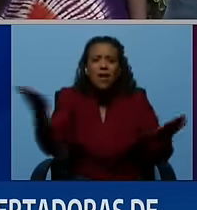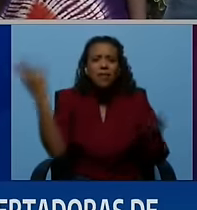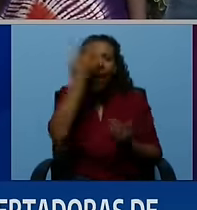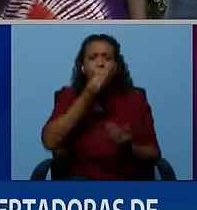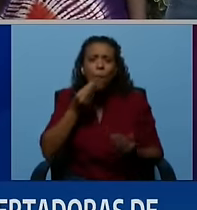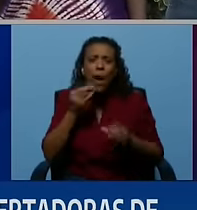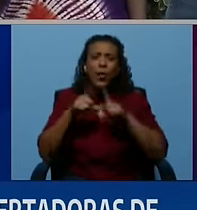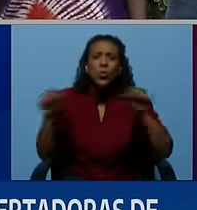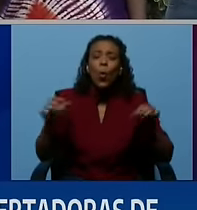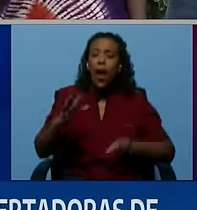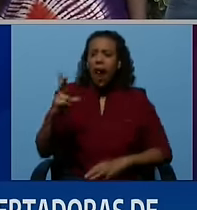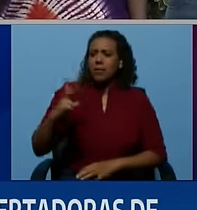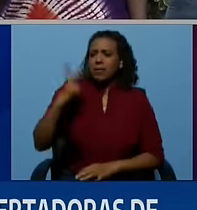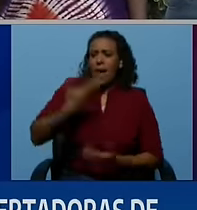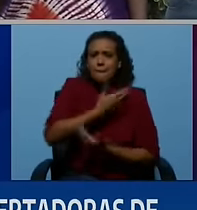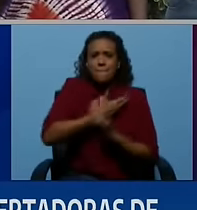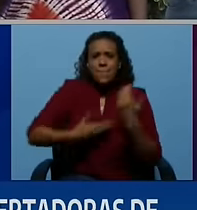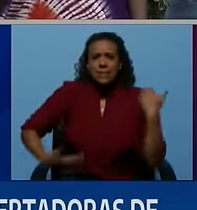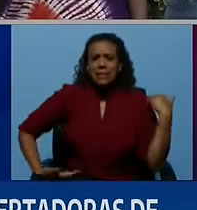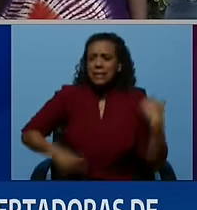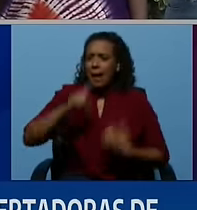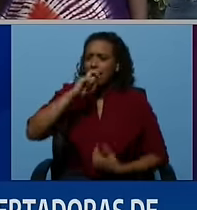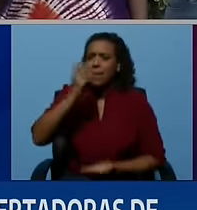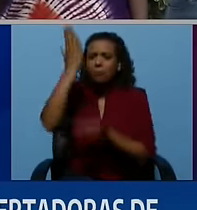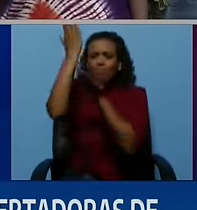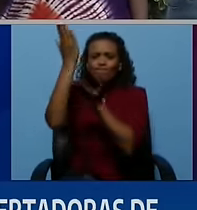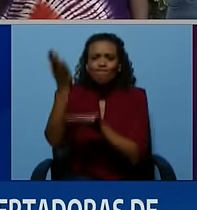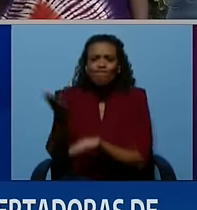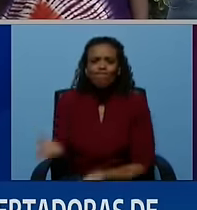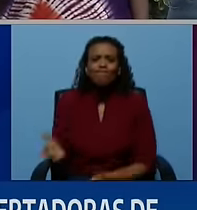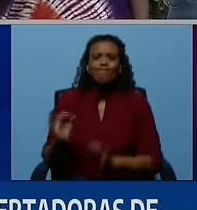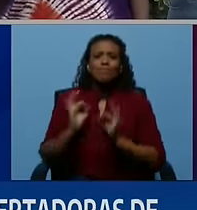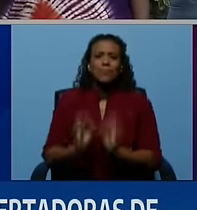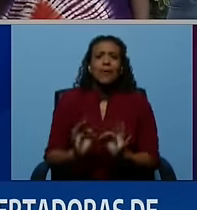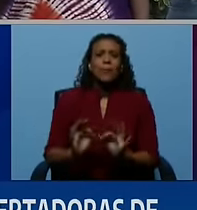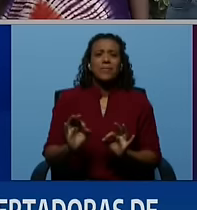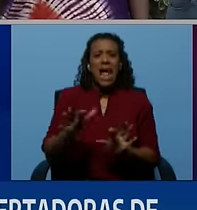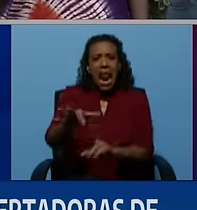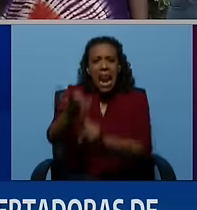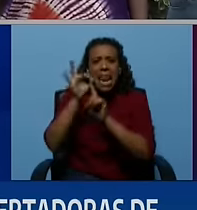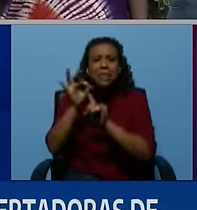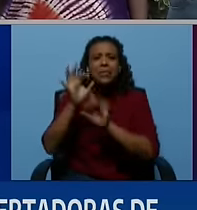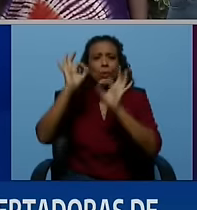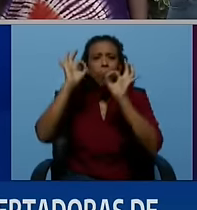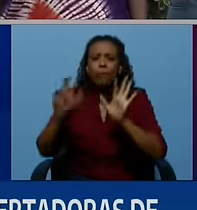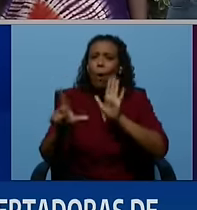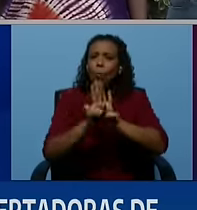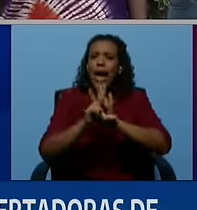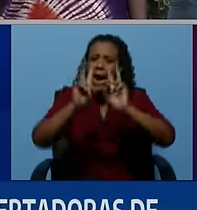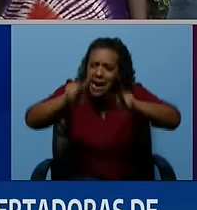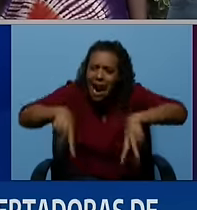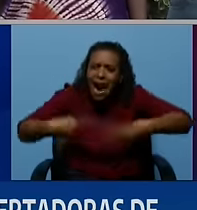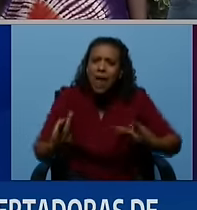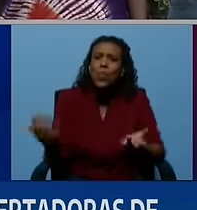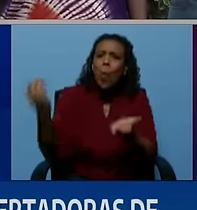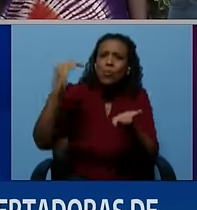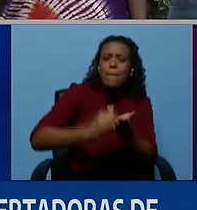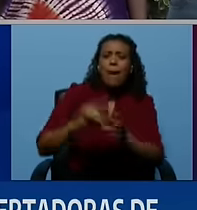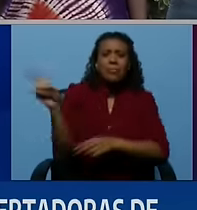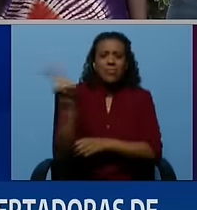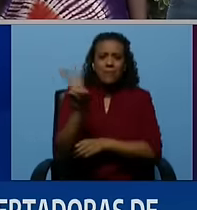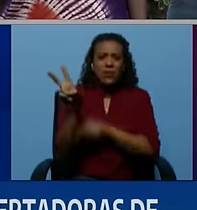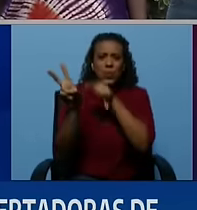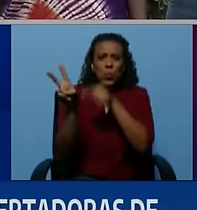y a Su Excelencia, el presidente electo, reelecto de